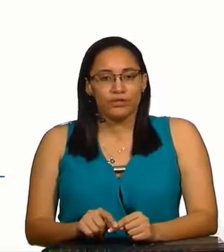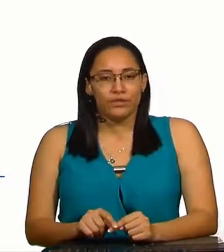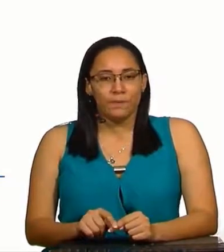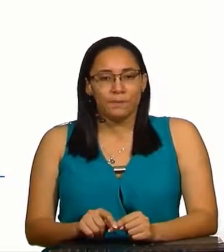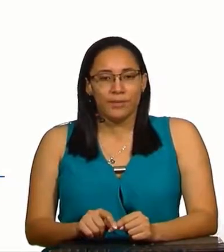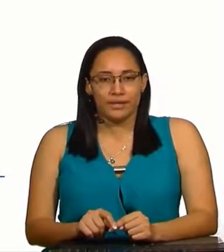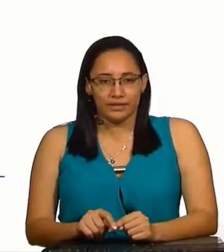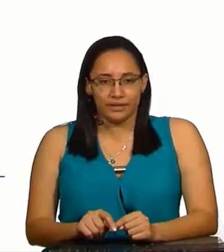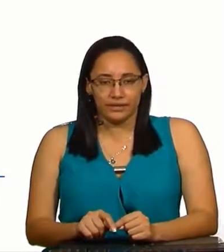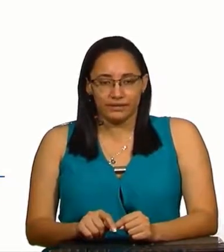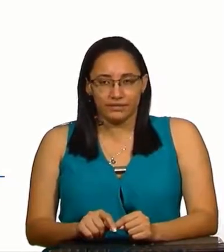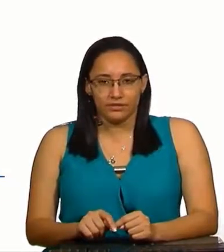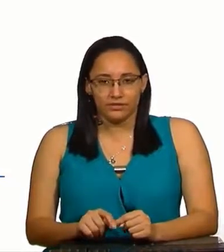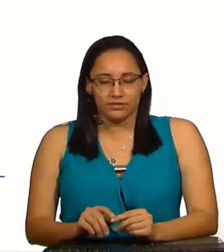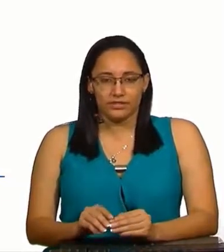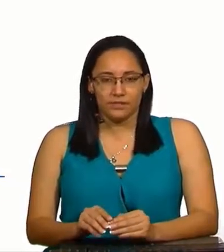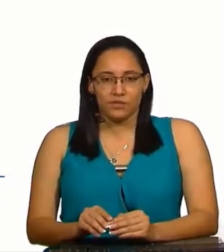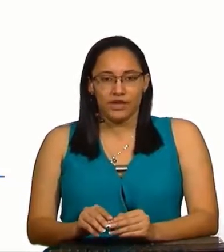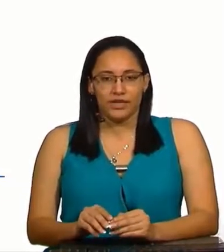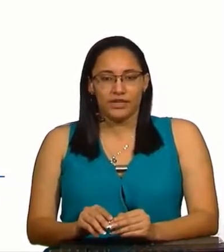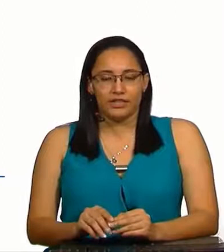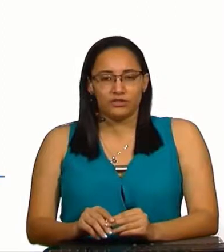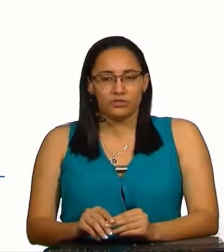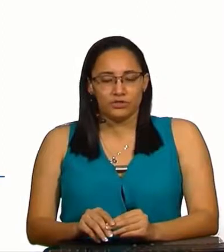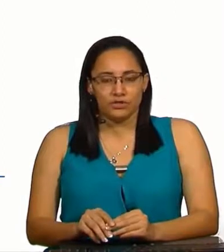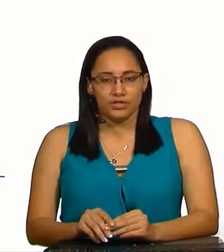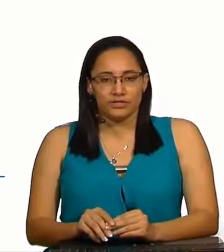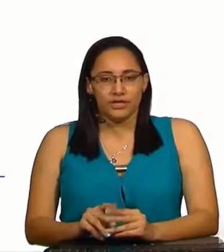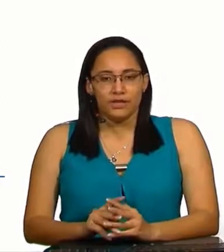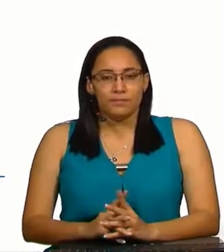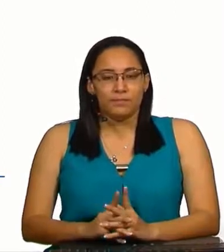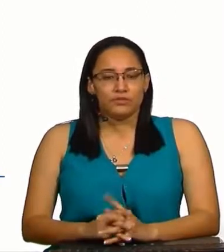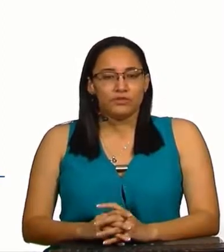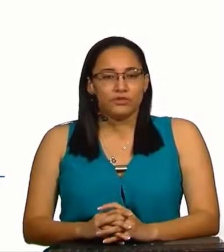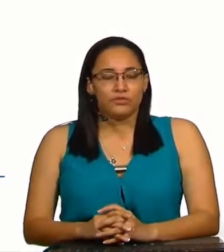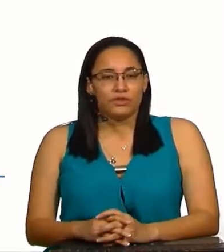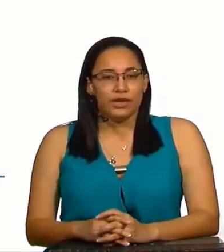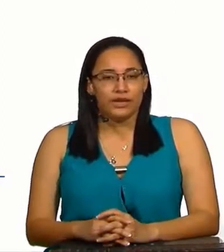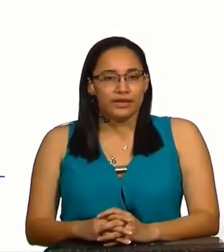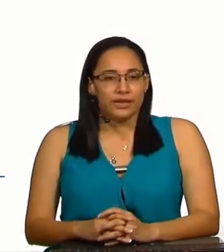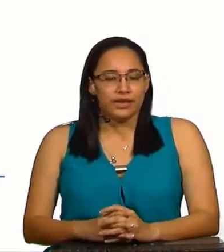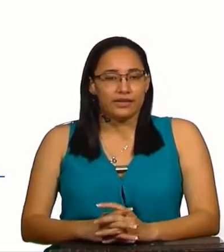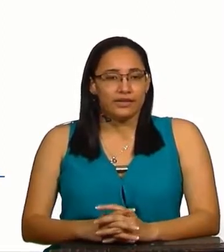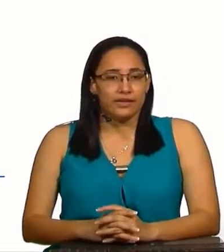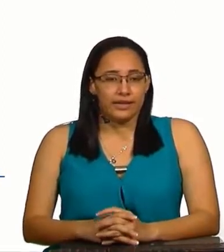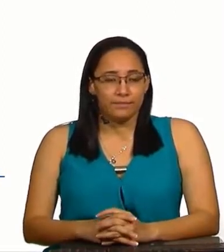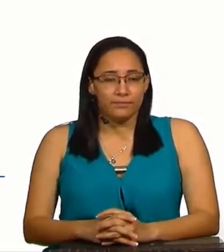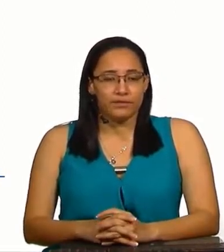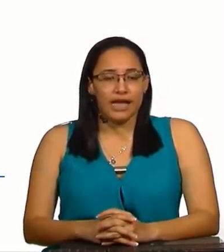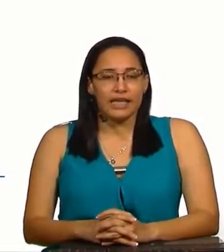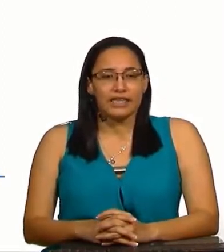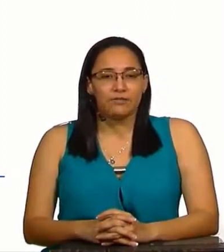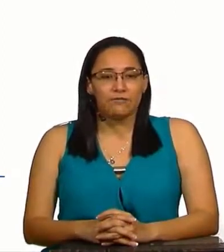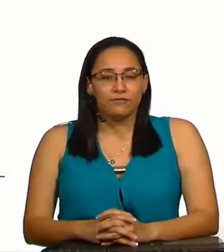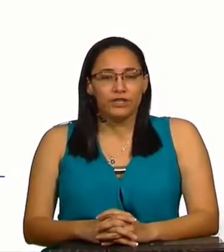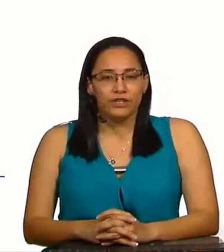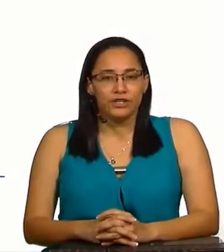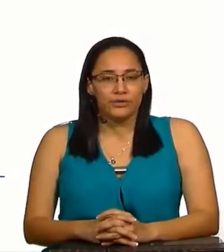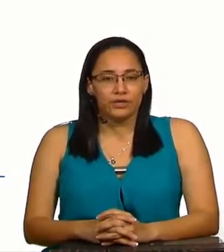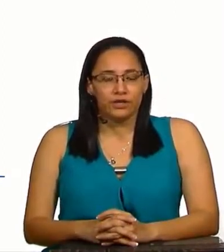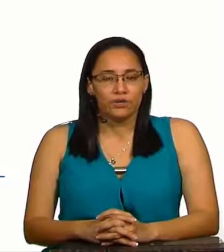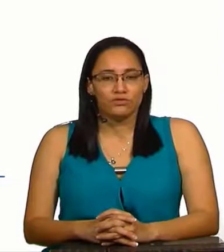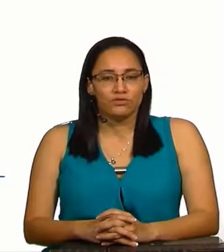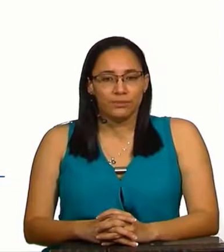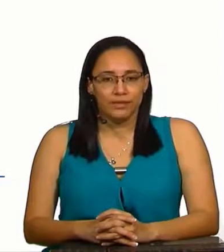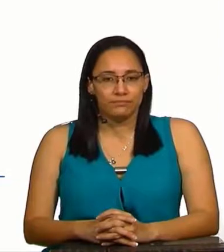no puedo verte. Entonces tenemos ahí las dos opciones. Vamos todos juntos a leer el ejemplo. I can feel